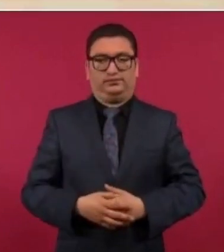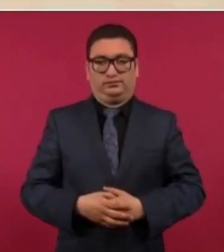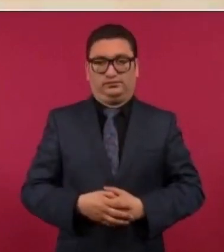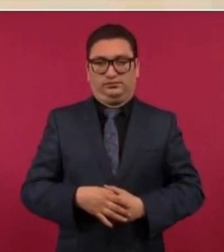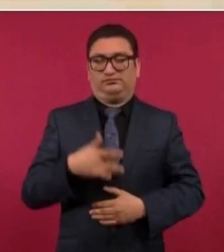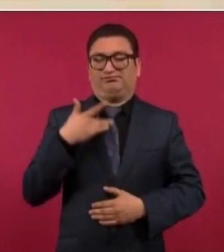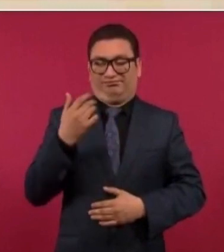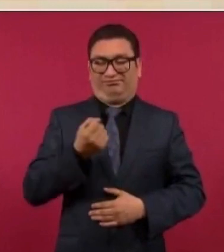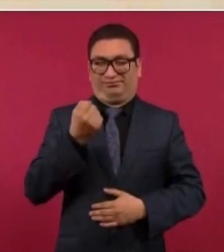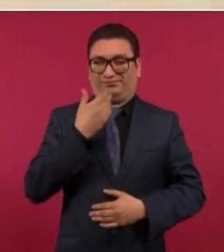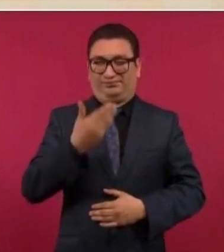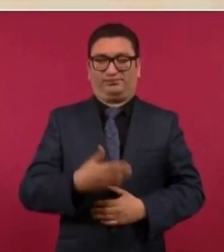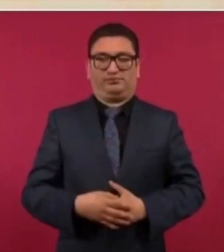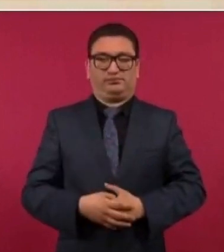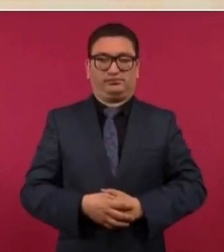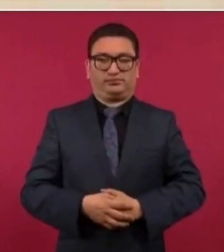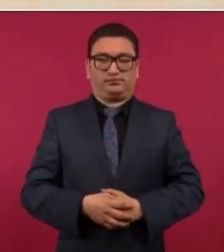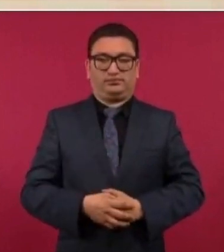afortunadamente.